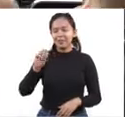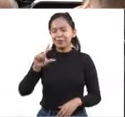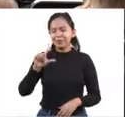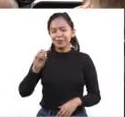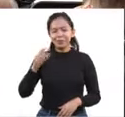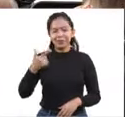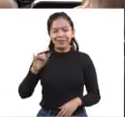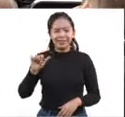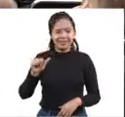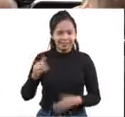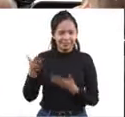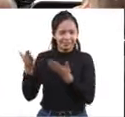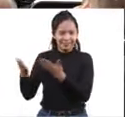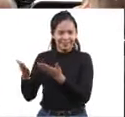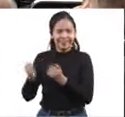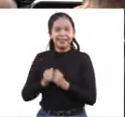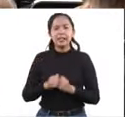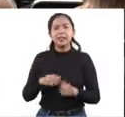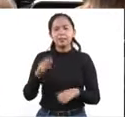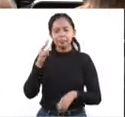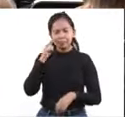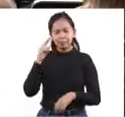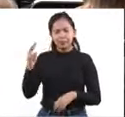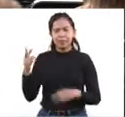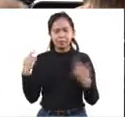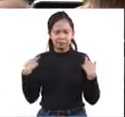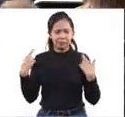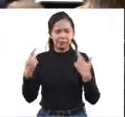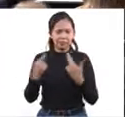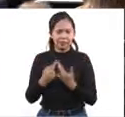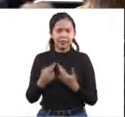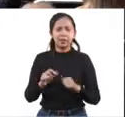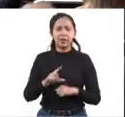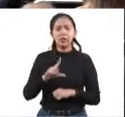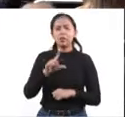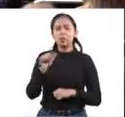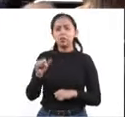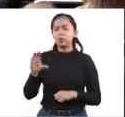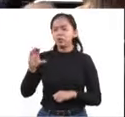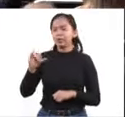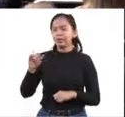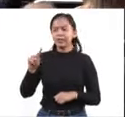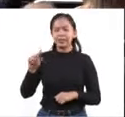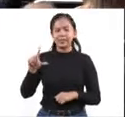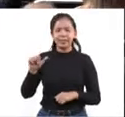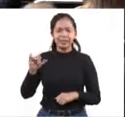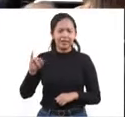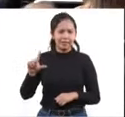Ramos, acompañado de las participaciones de las Dreams, Citlali y Karina.